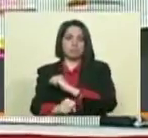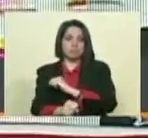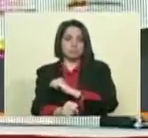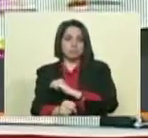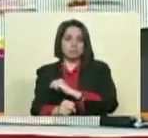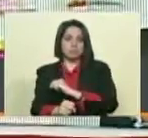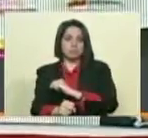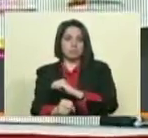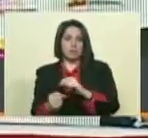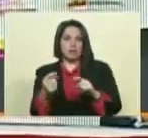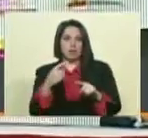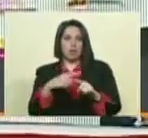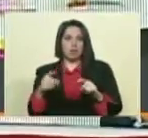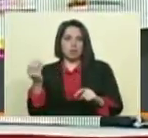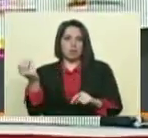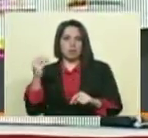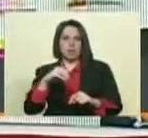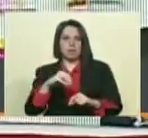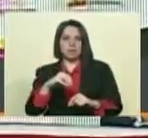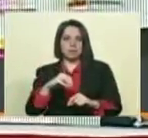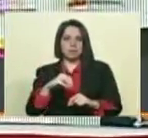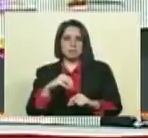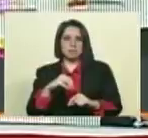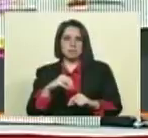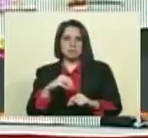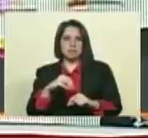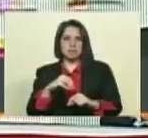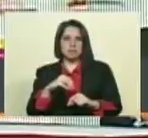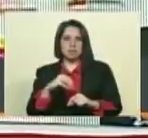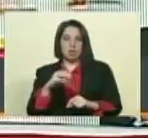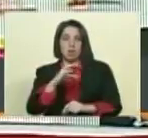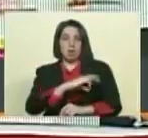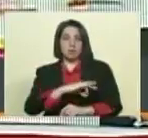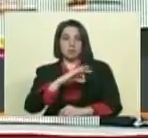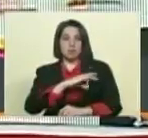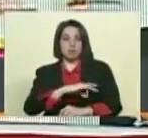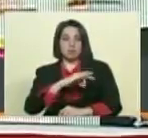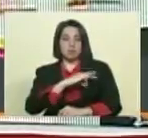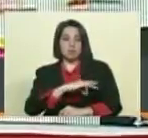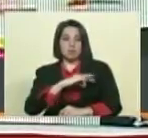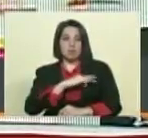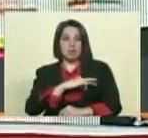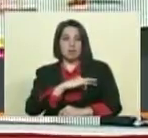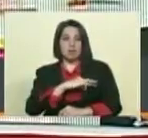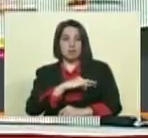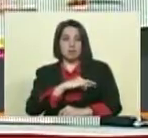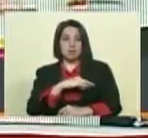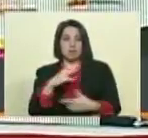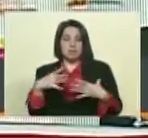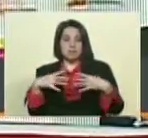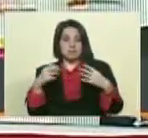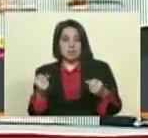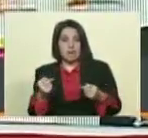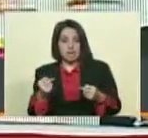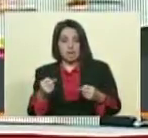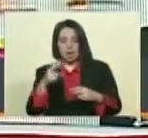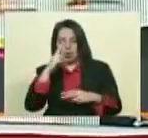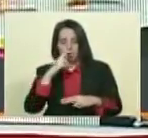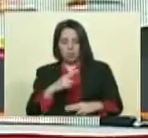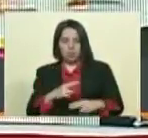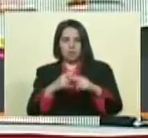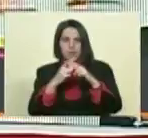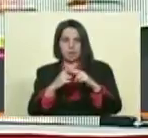todo que Venezuela tenga una sociedad sana, honesta, donde